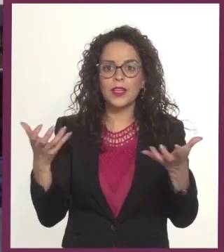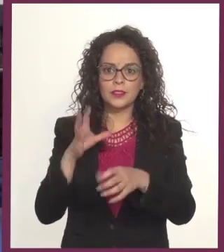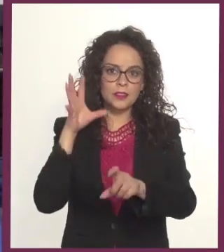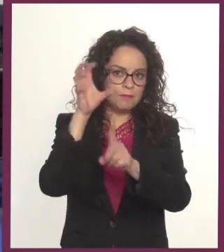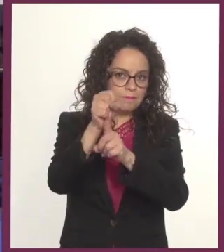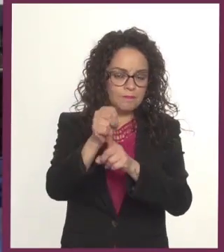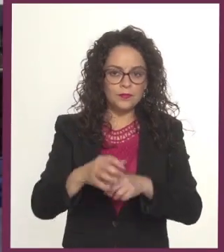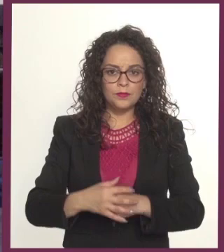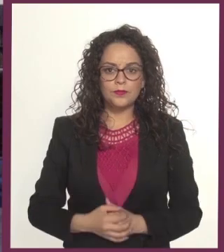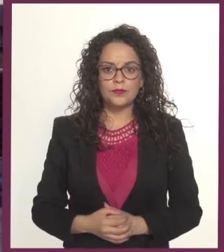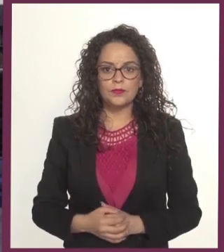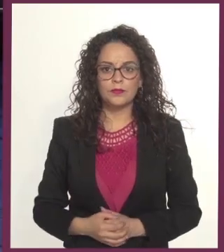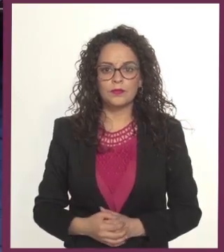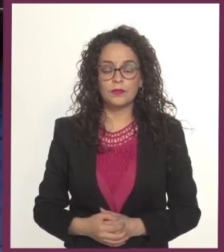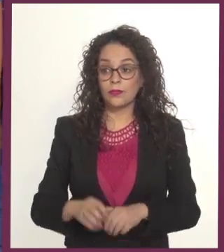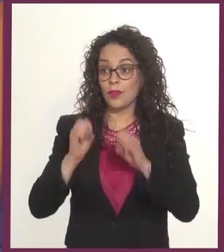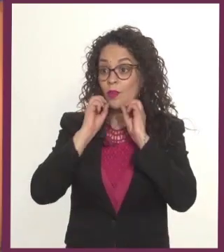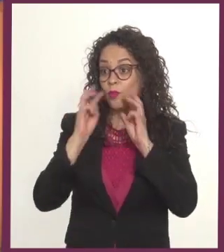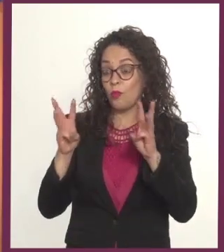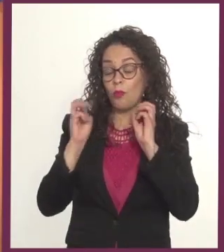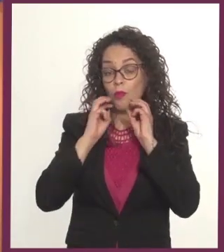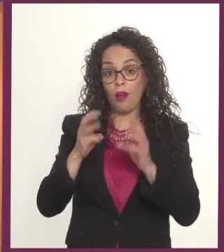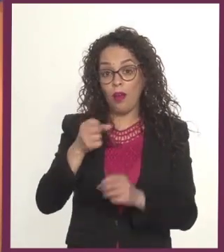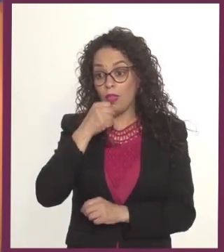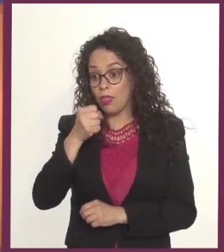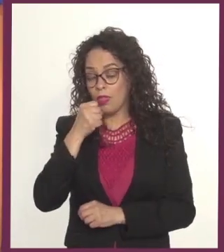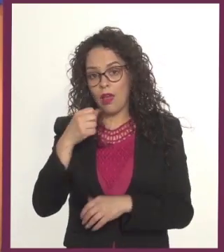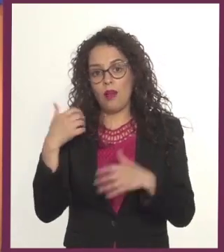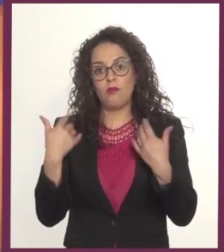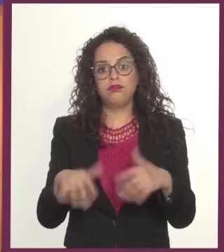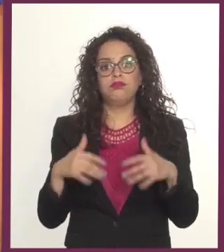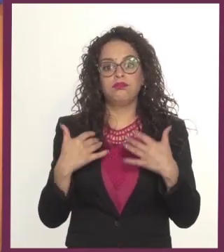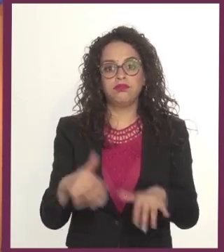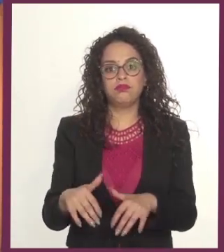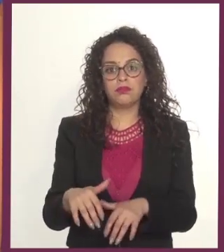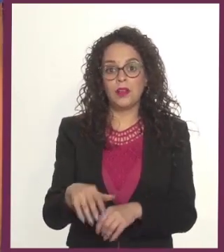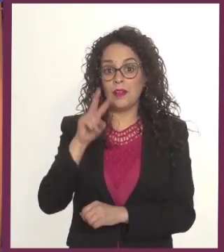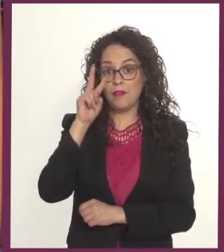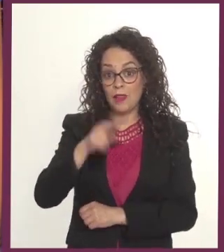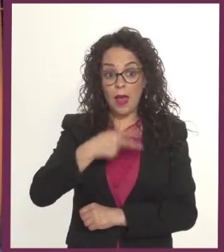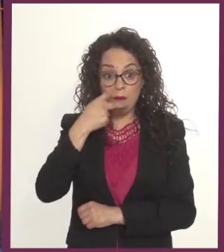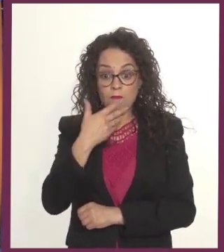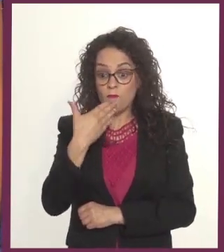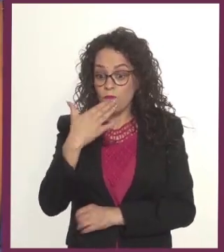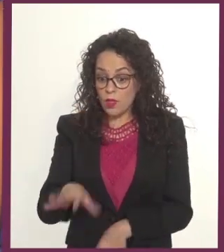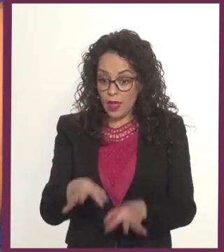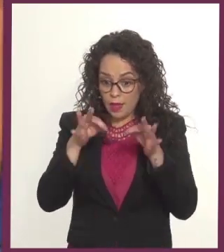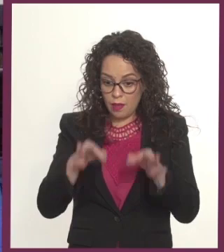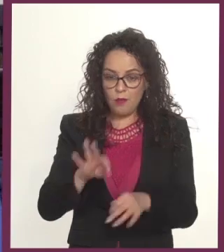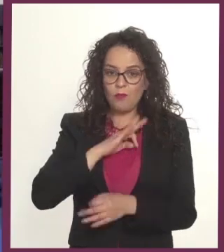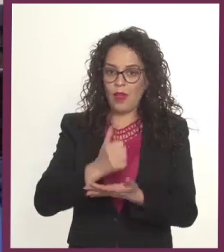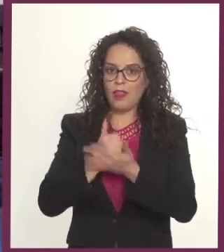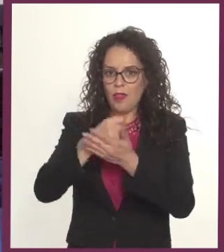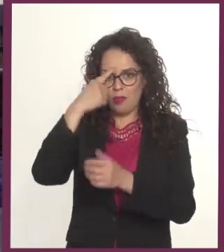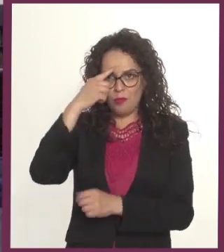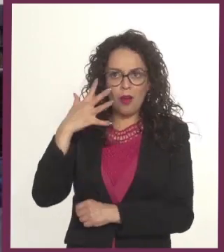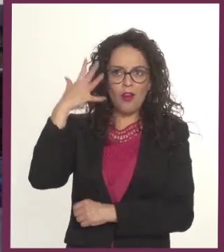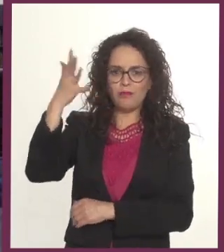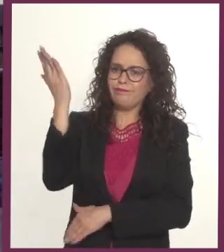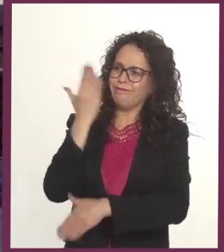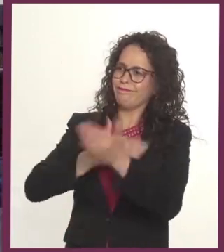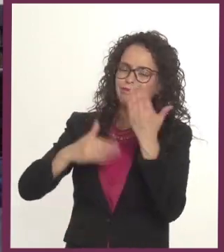¡Wow! ¡Qué gran entrevista! ¡Soy fan! Eso de hablar bien sí que te puede llevar muy lejos. ¡Ya sé!